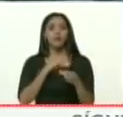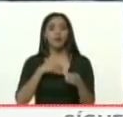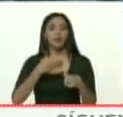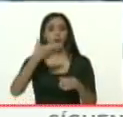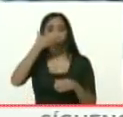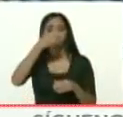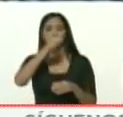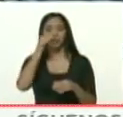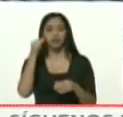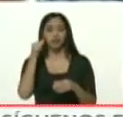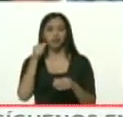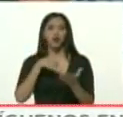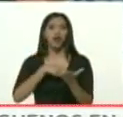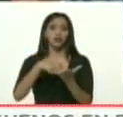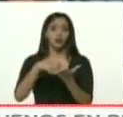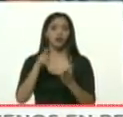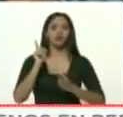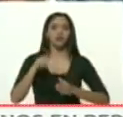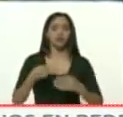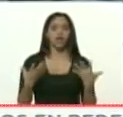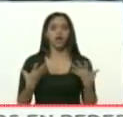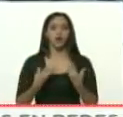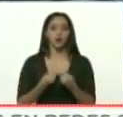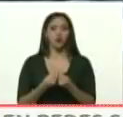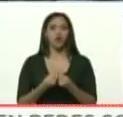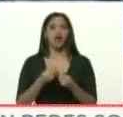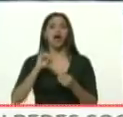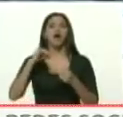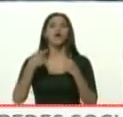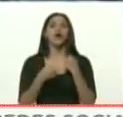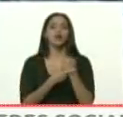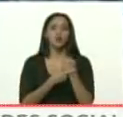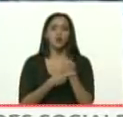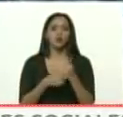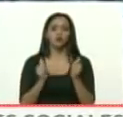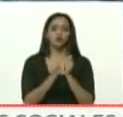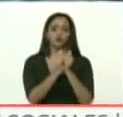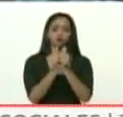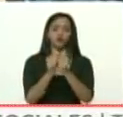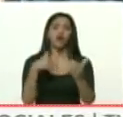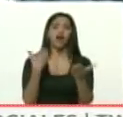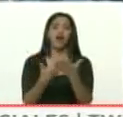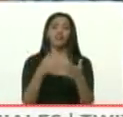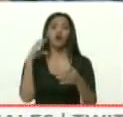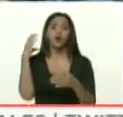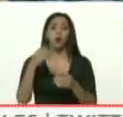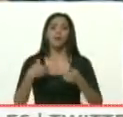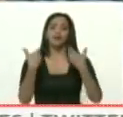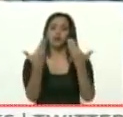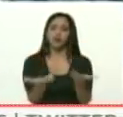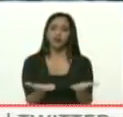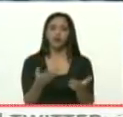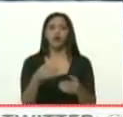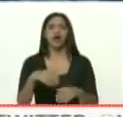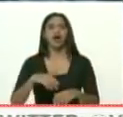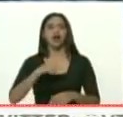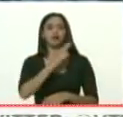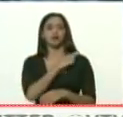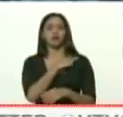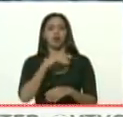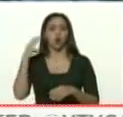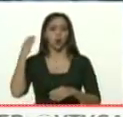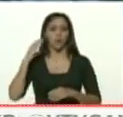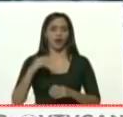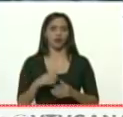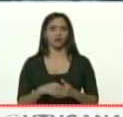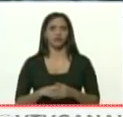que también pues acompañó a Guaidó hasta Colombia y se los entregó a las autoridades colombianas. Tenemos allí el apoyo